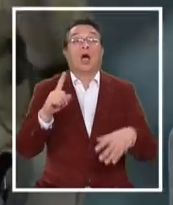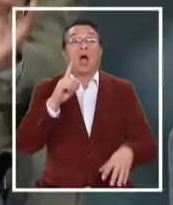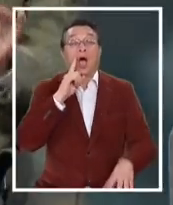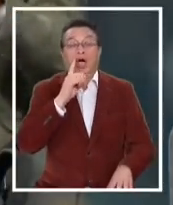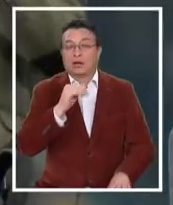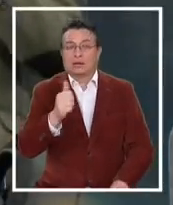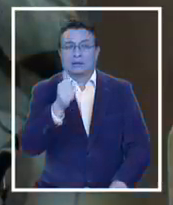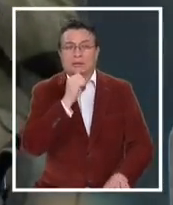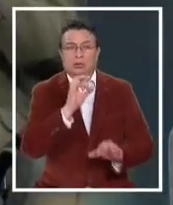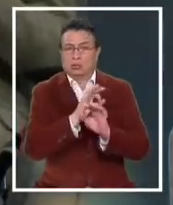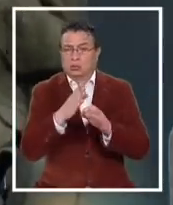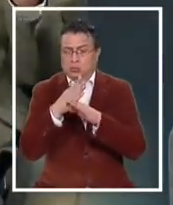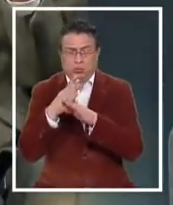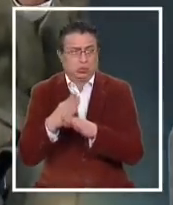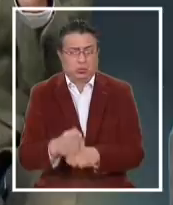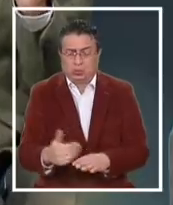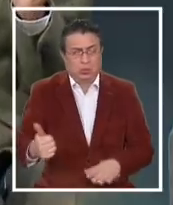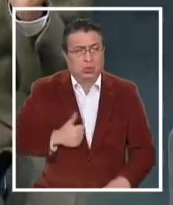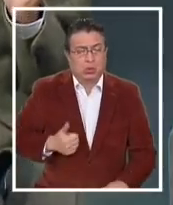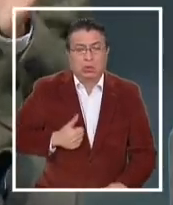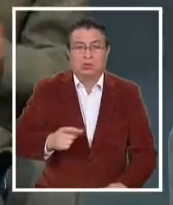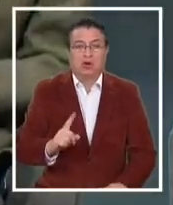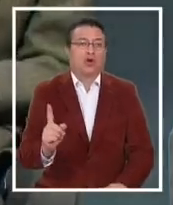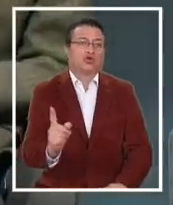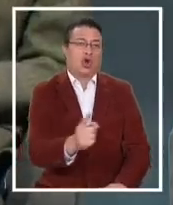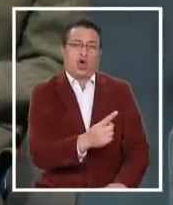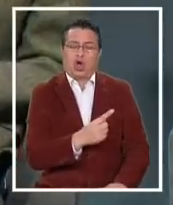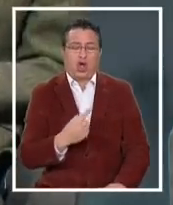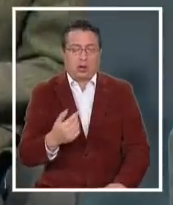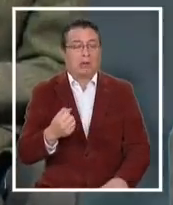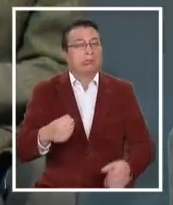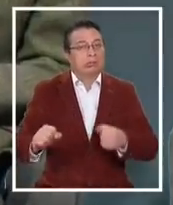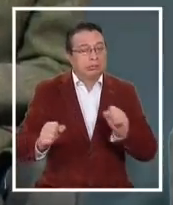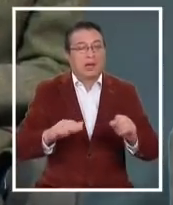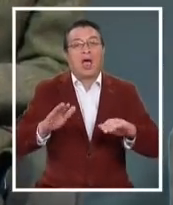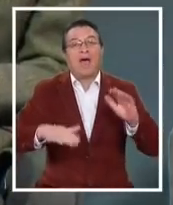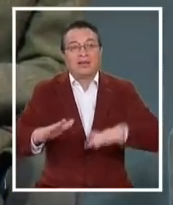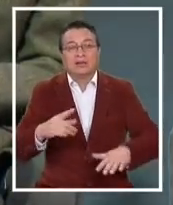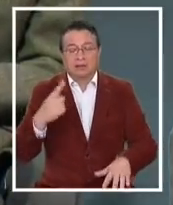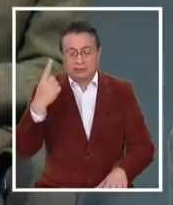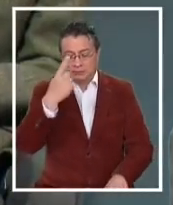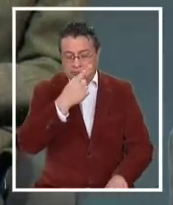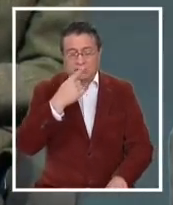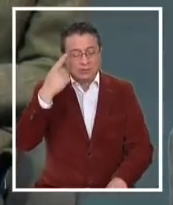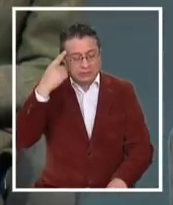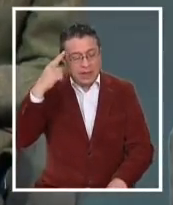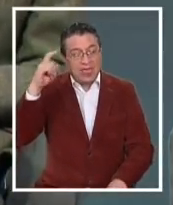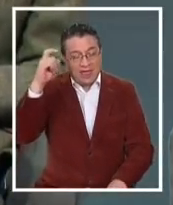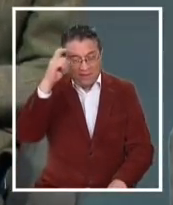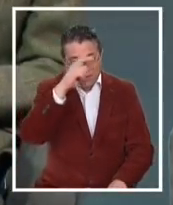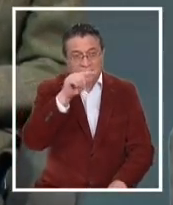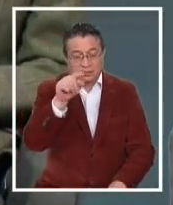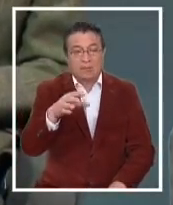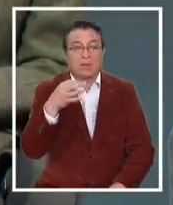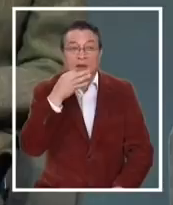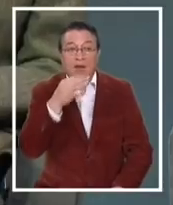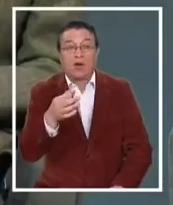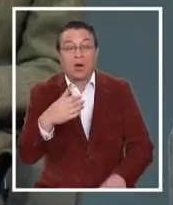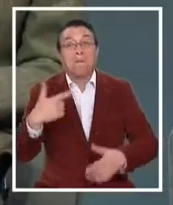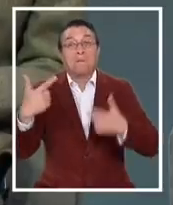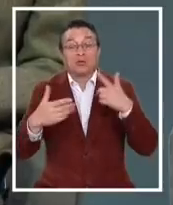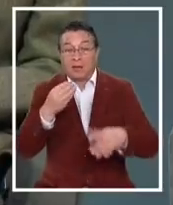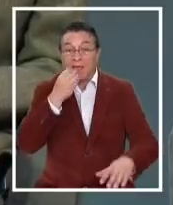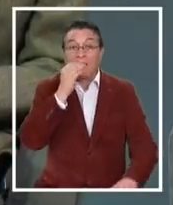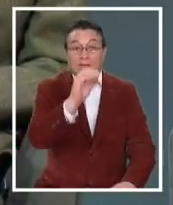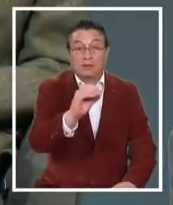a ninguno de los... No, pues eso... Eso es imposible. No es decir. Entonces, ¿nos cuesta a tu juicio y a los dirigentes políticos también decirle a